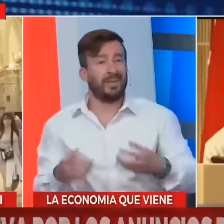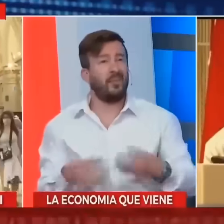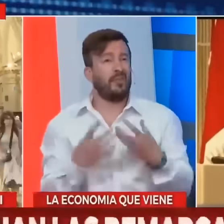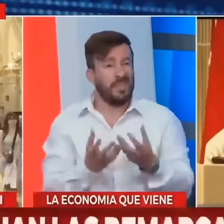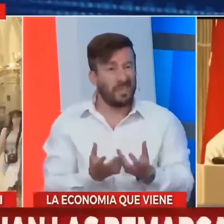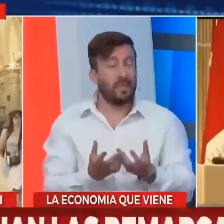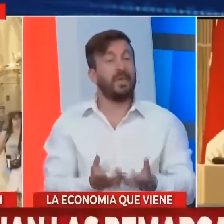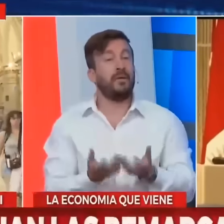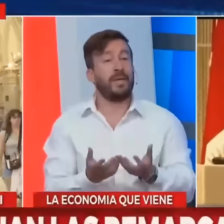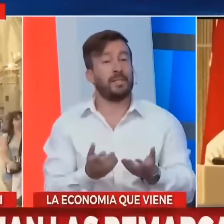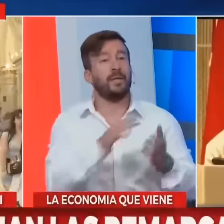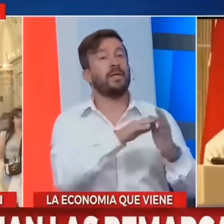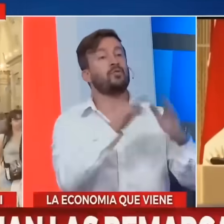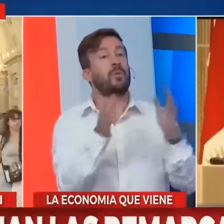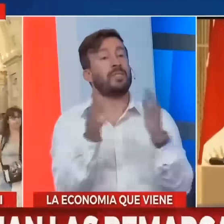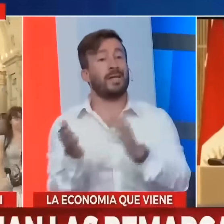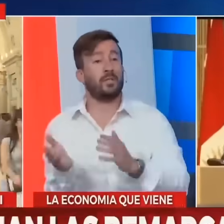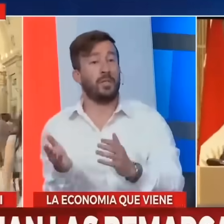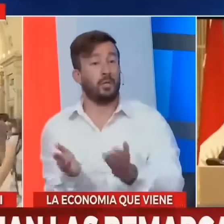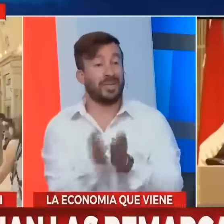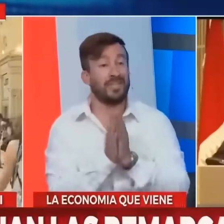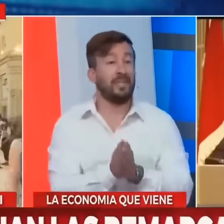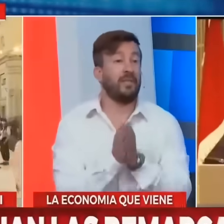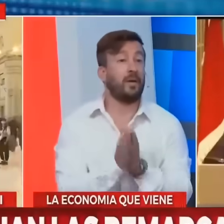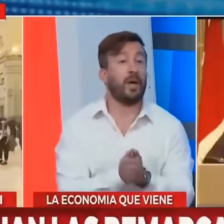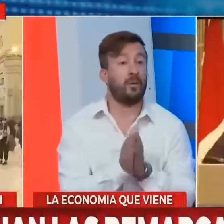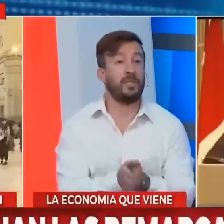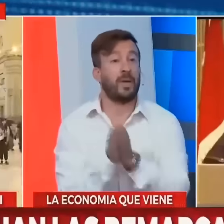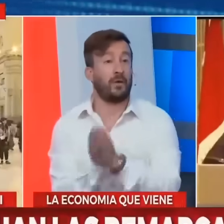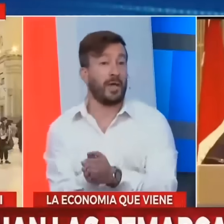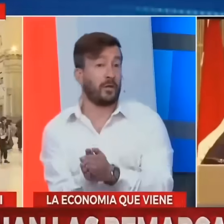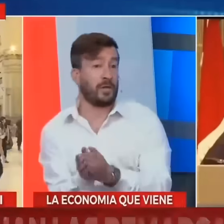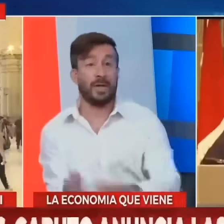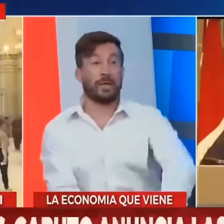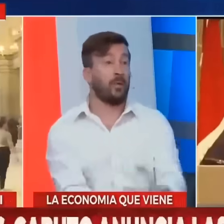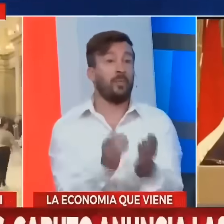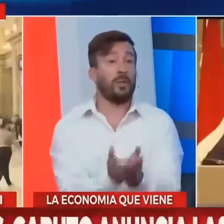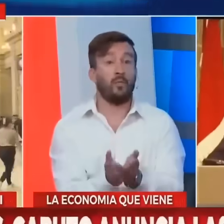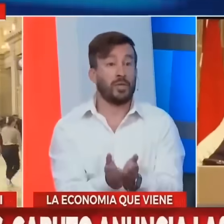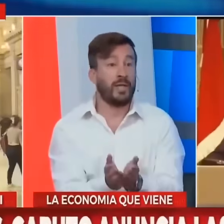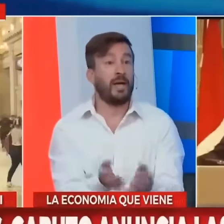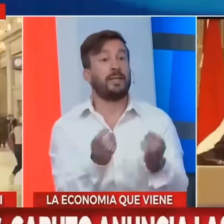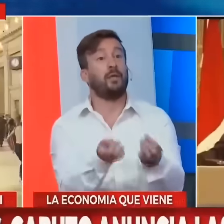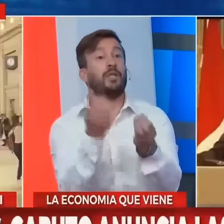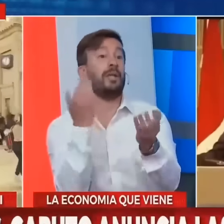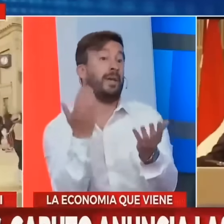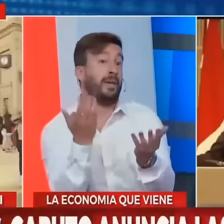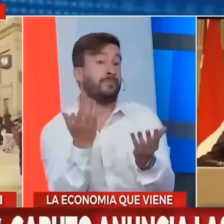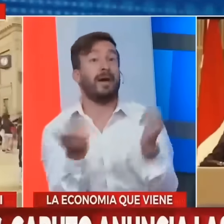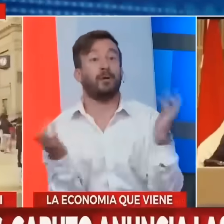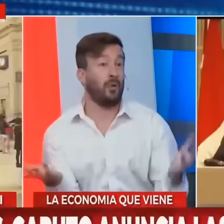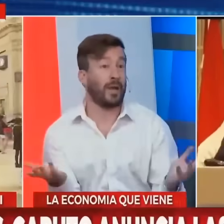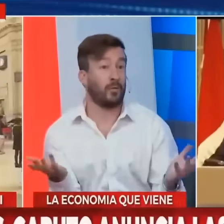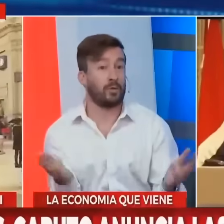el un estado eficiente qué debería hacer suavizar esos ciclos Qué significa lo que acabo de decir para Doña Rosa que cuando hay mucha guita el estado tiene